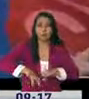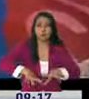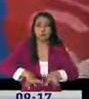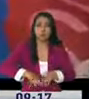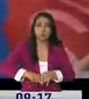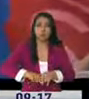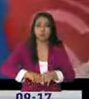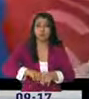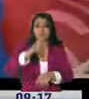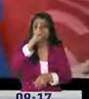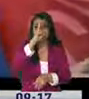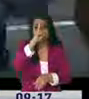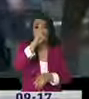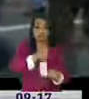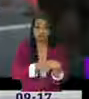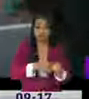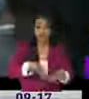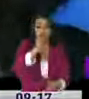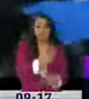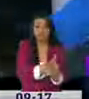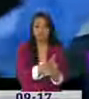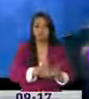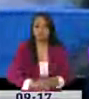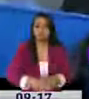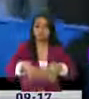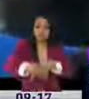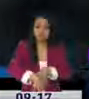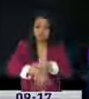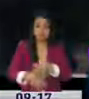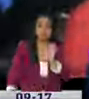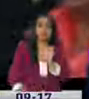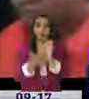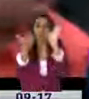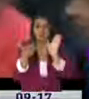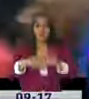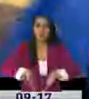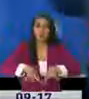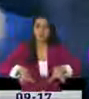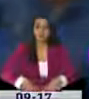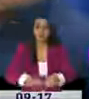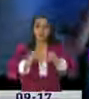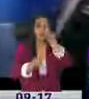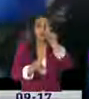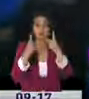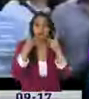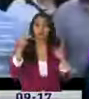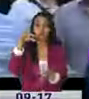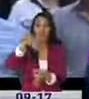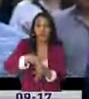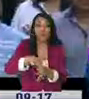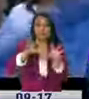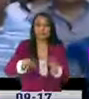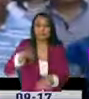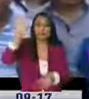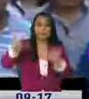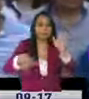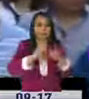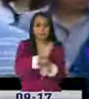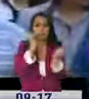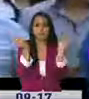que favorecieron la corrupción. Una marcha en contra de la corrupción que busca a través de una consulta popular echar abajo varios